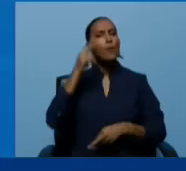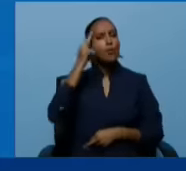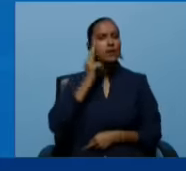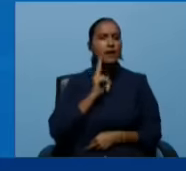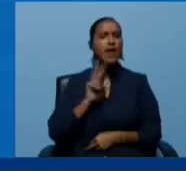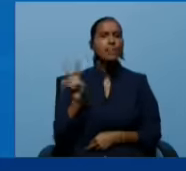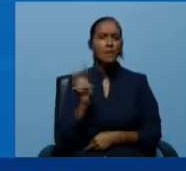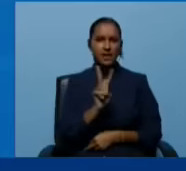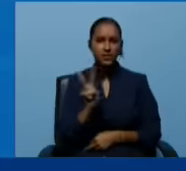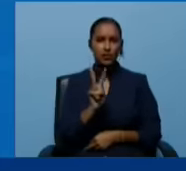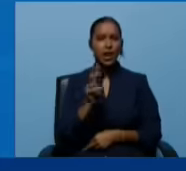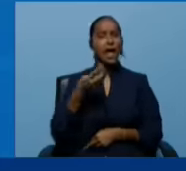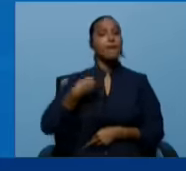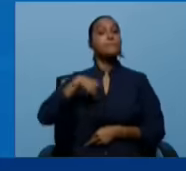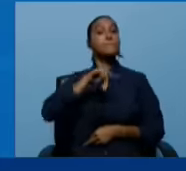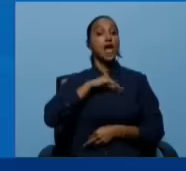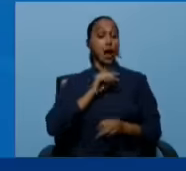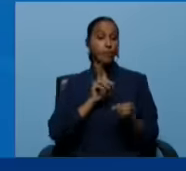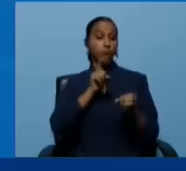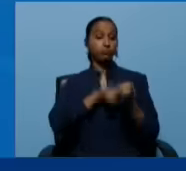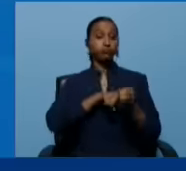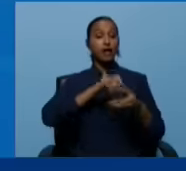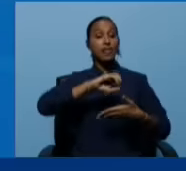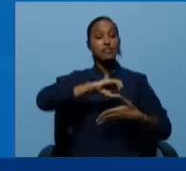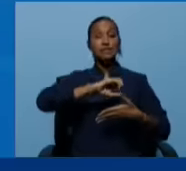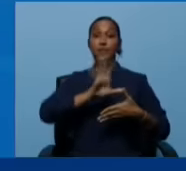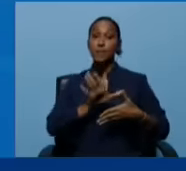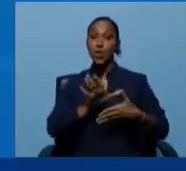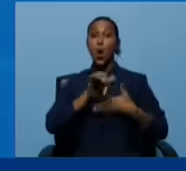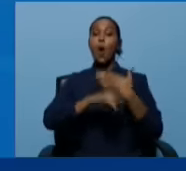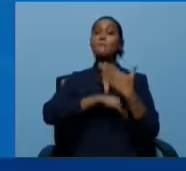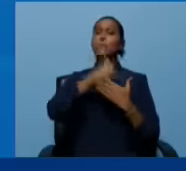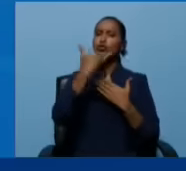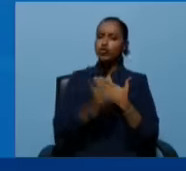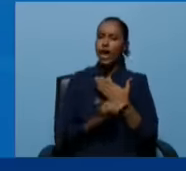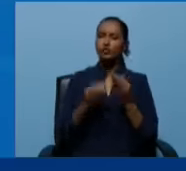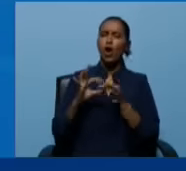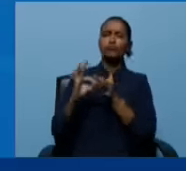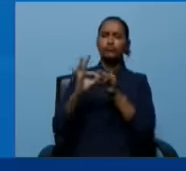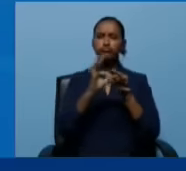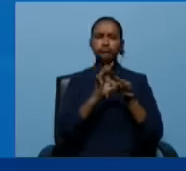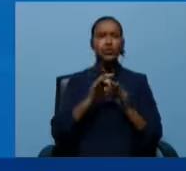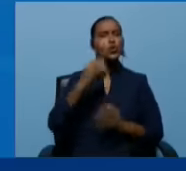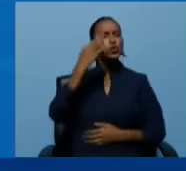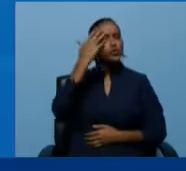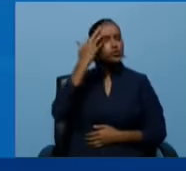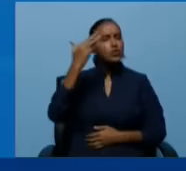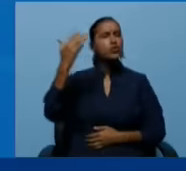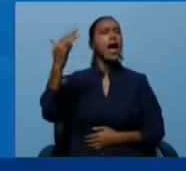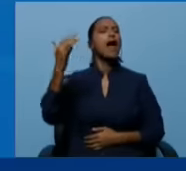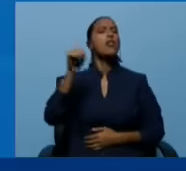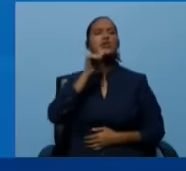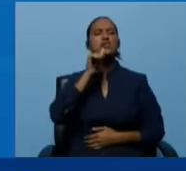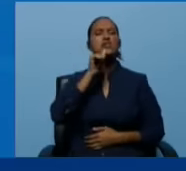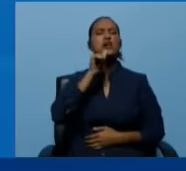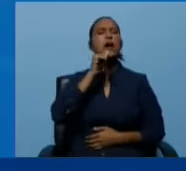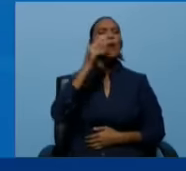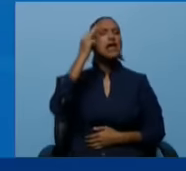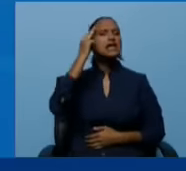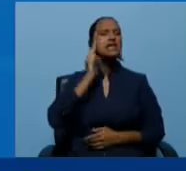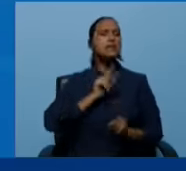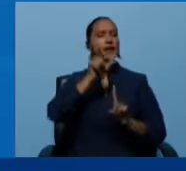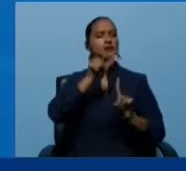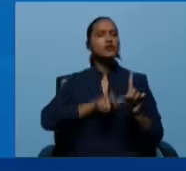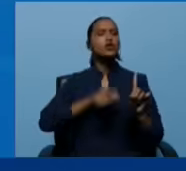ALBA TSP, un proyecto unionista soñado por el libertador Simón Bolívar y